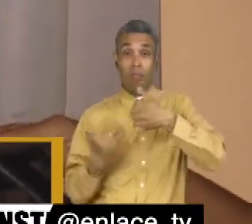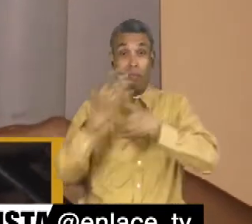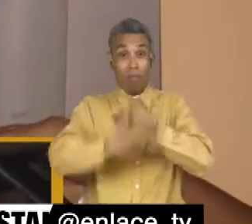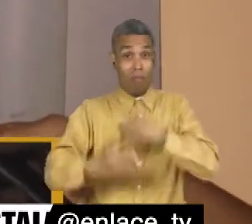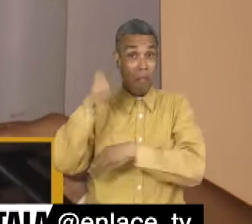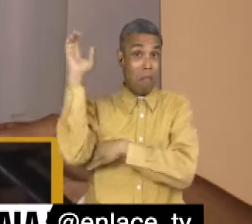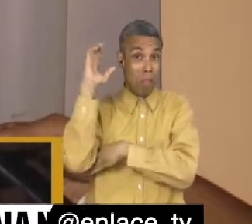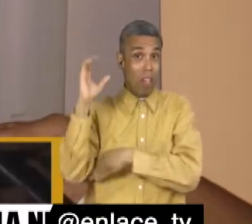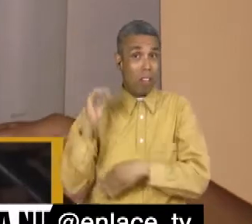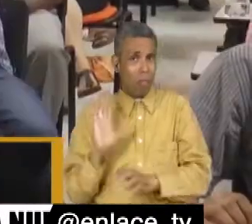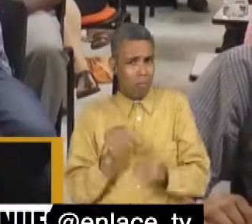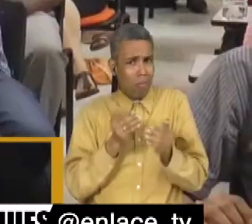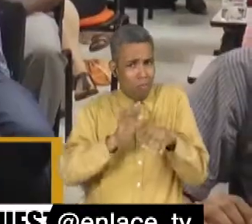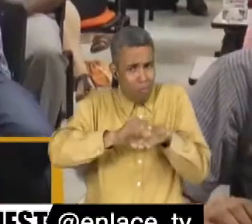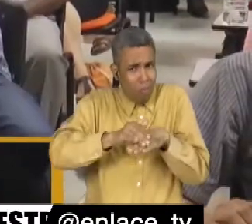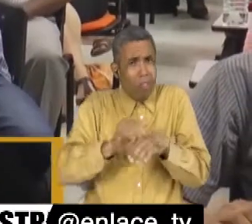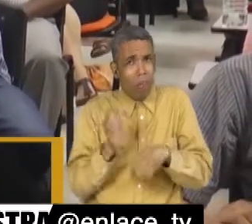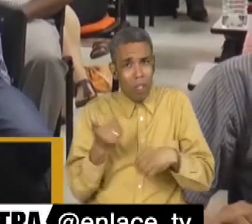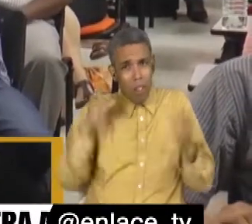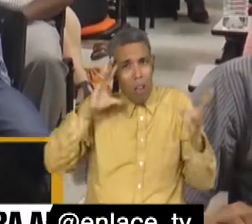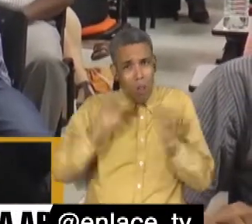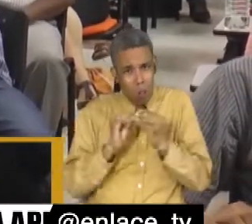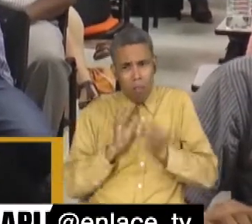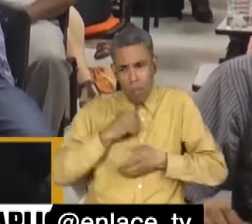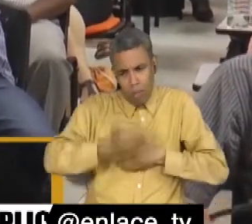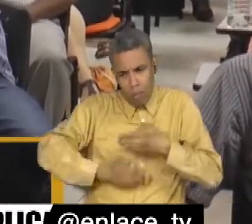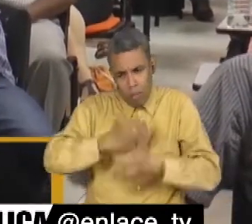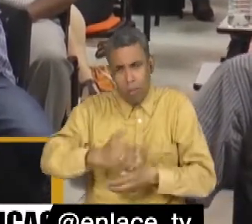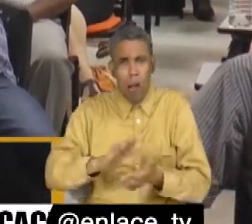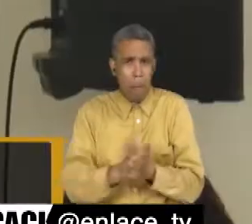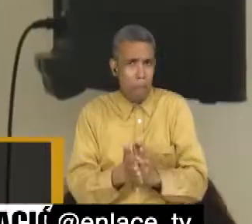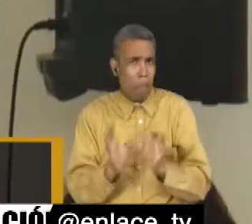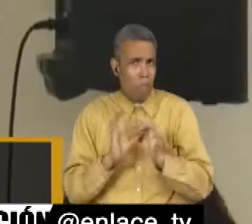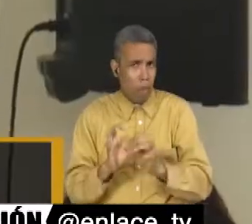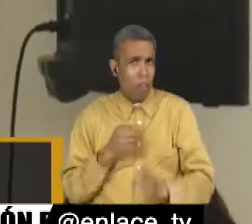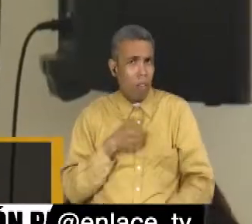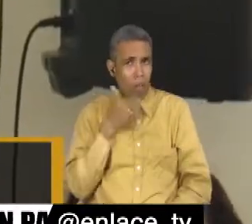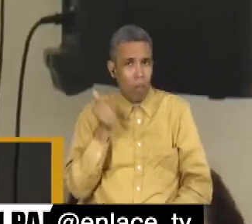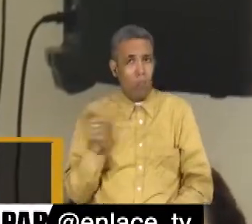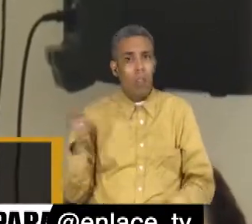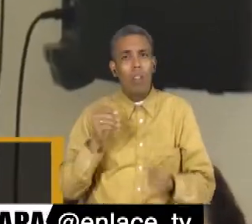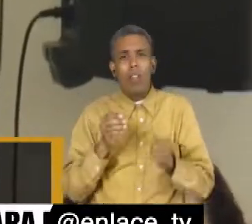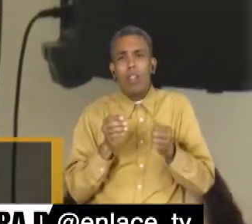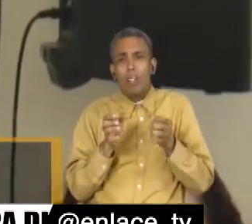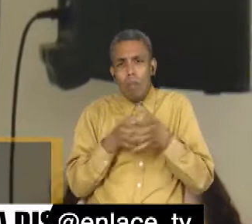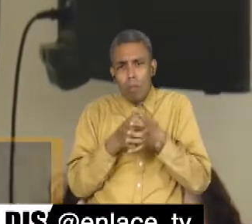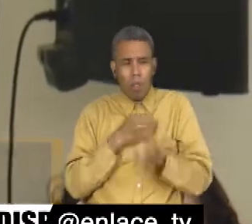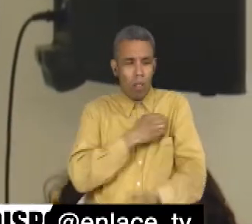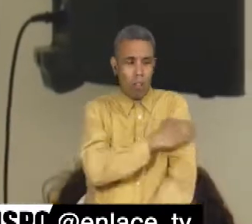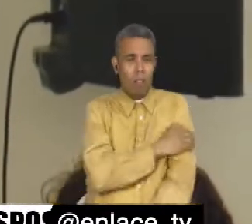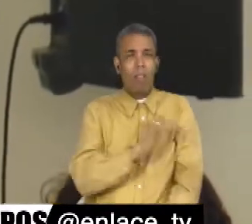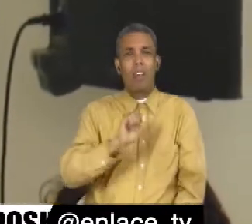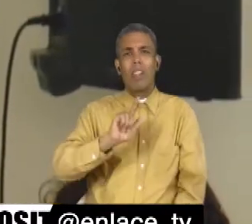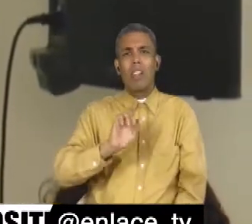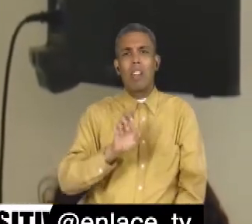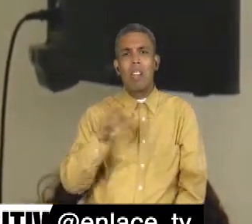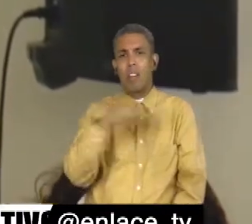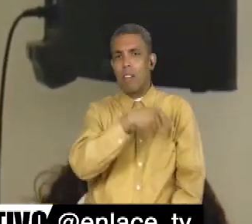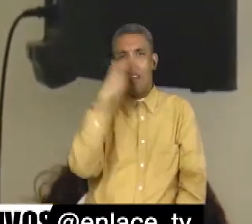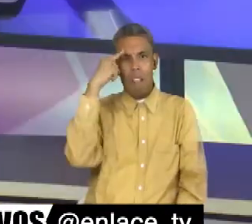que se movilice a defender el acuerdo. Sostuvo que las FARC acompaña el proceso de paz con el ELN, proceso al que le auguró éxito.